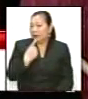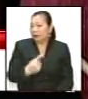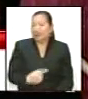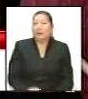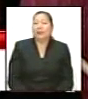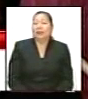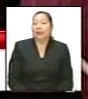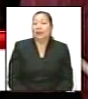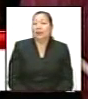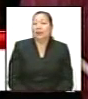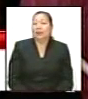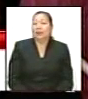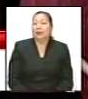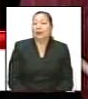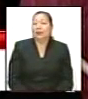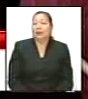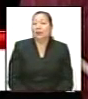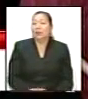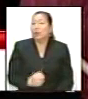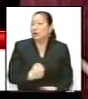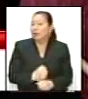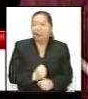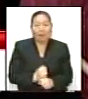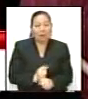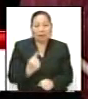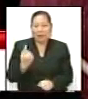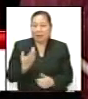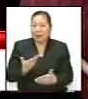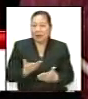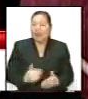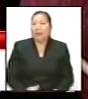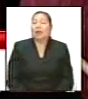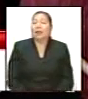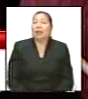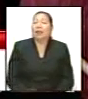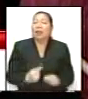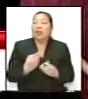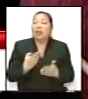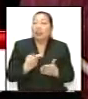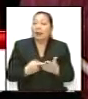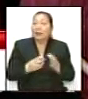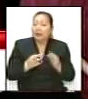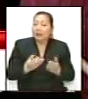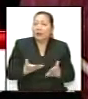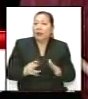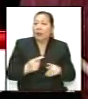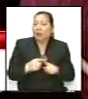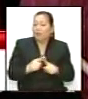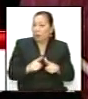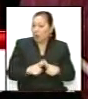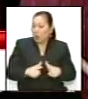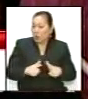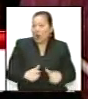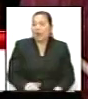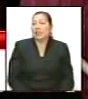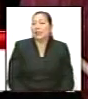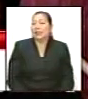se requieren, es no solo obras preventivas, sino que den soluciones definitivas a los diferentes lugares del